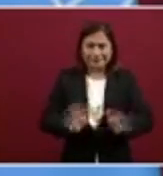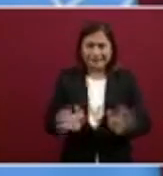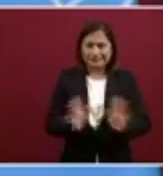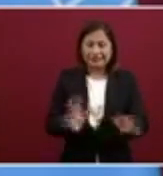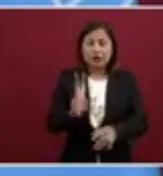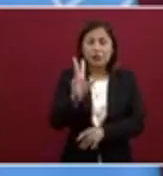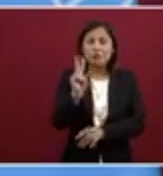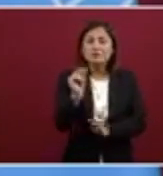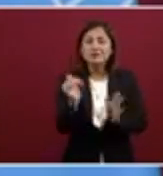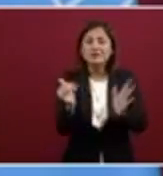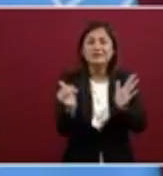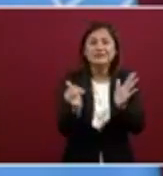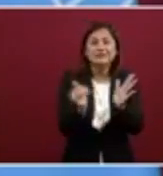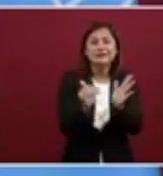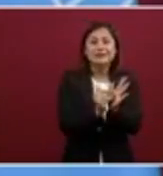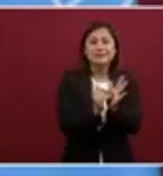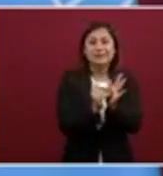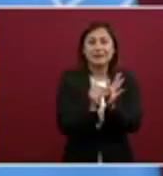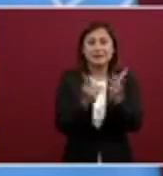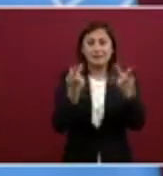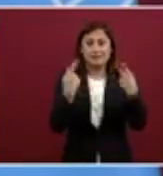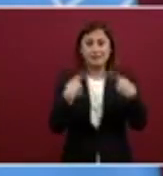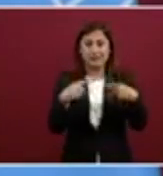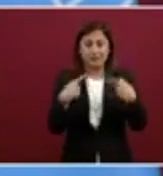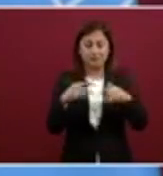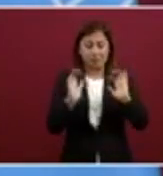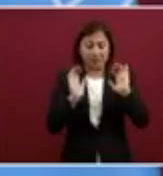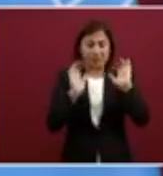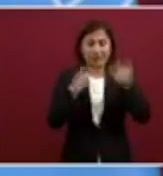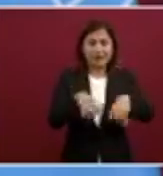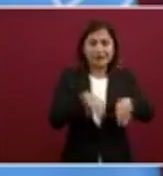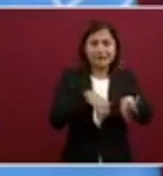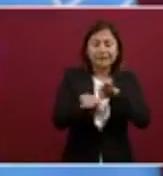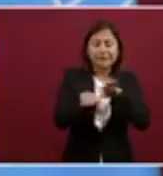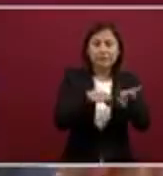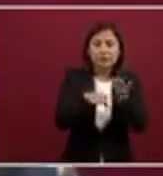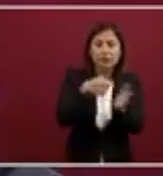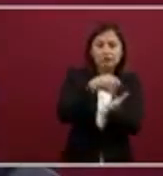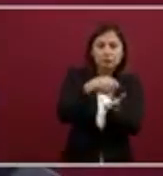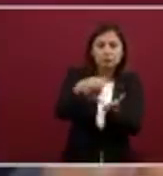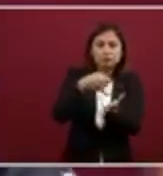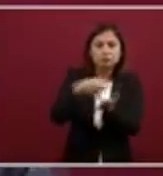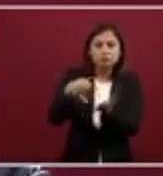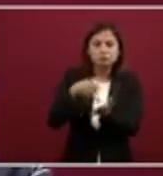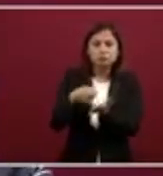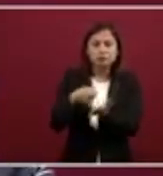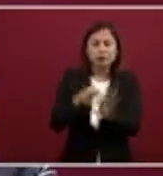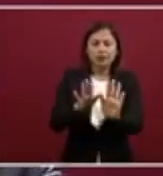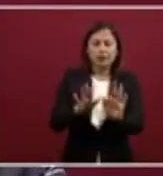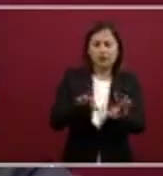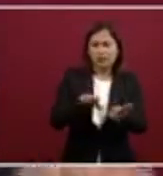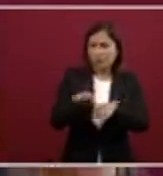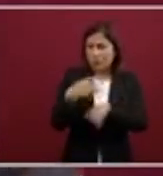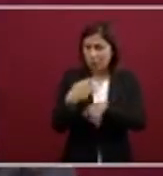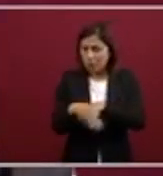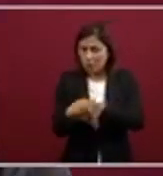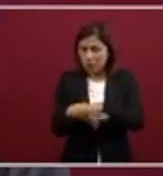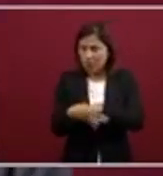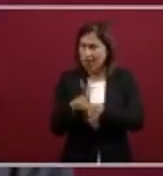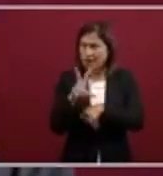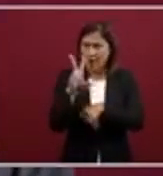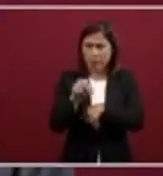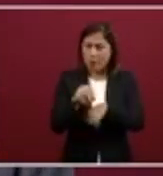80,000 campesinos que tienen trabajo, no empleo temporal,